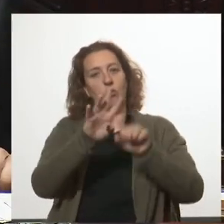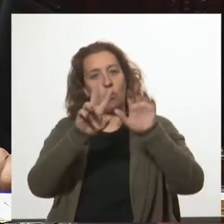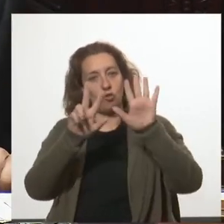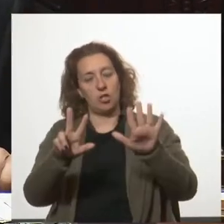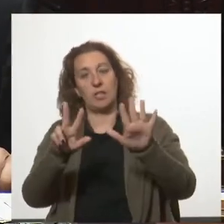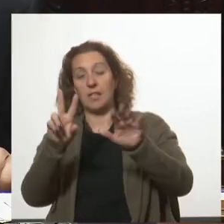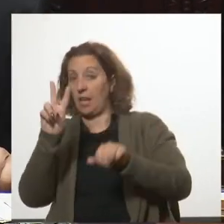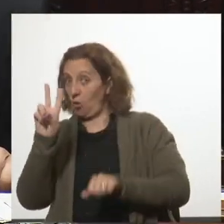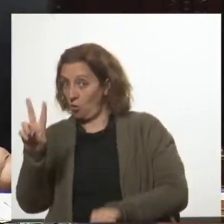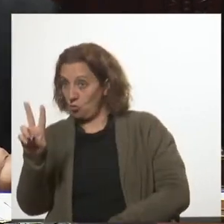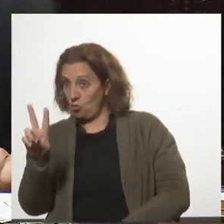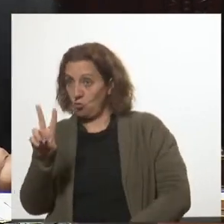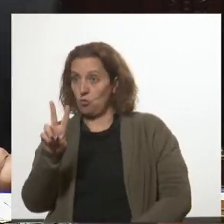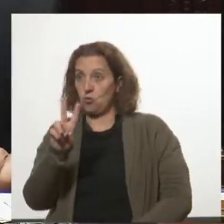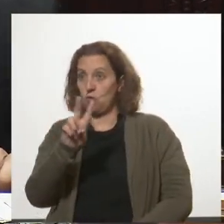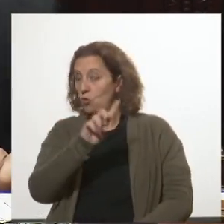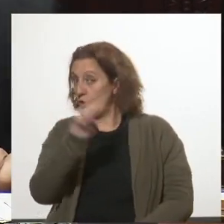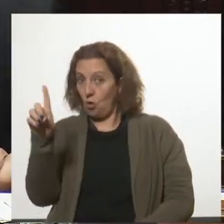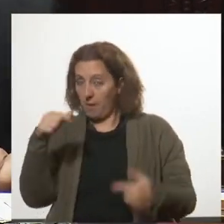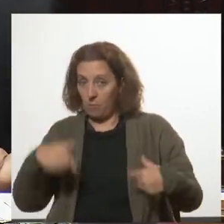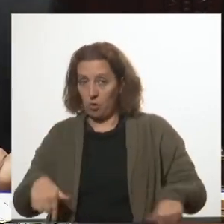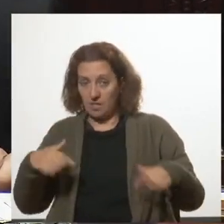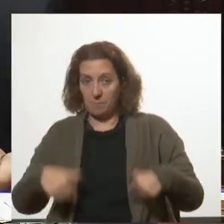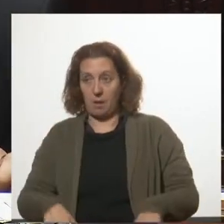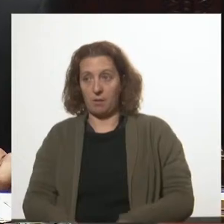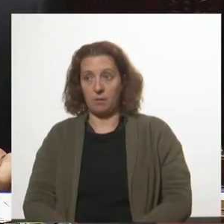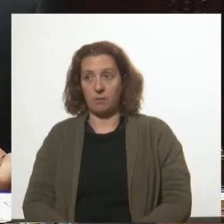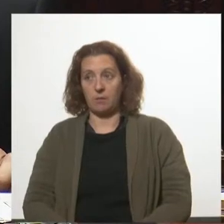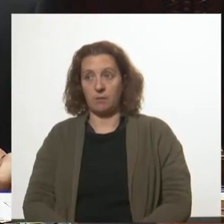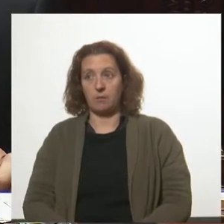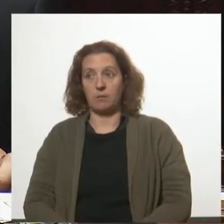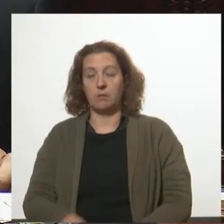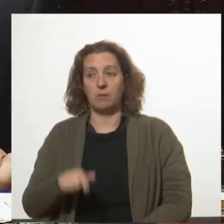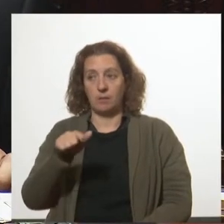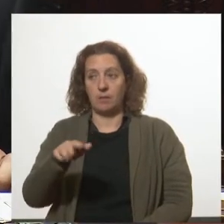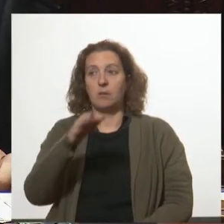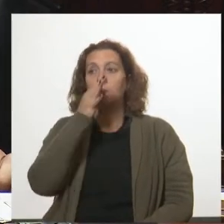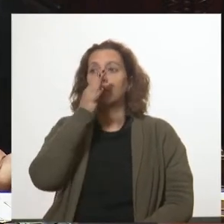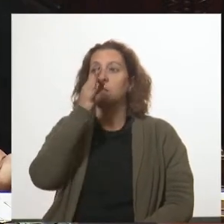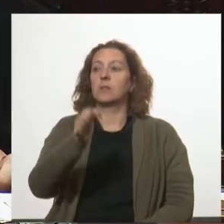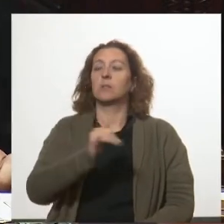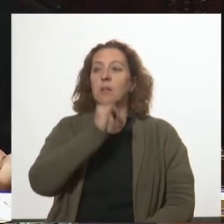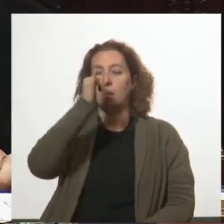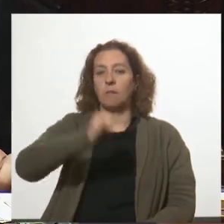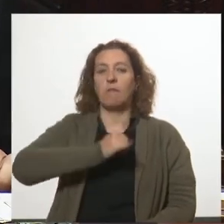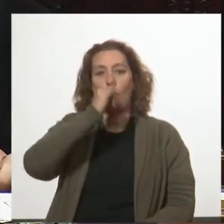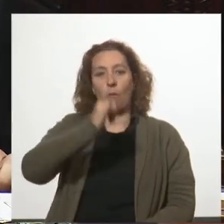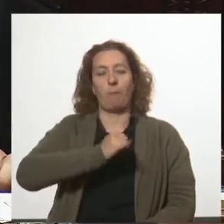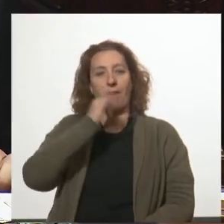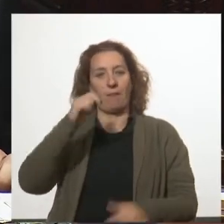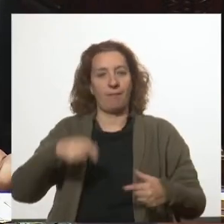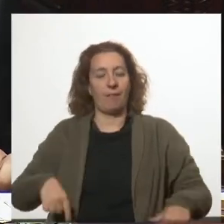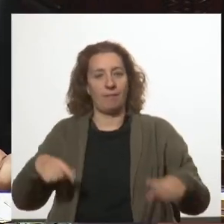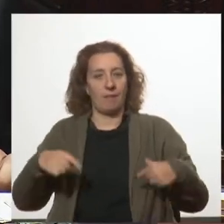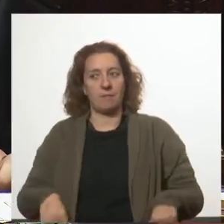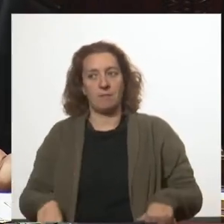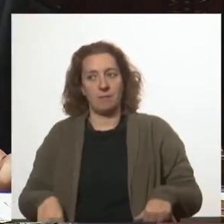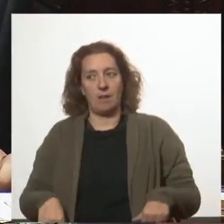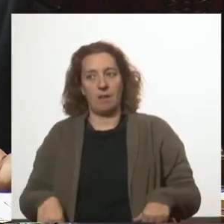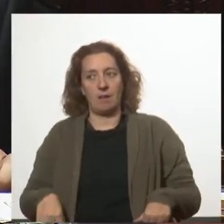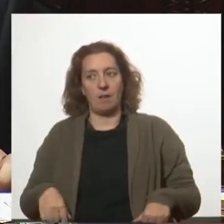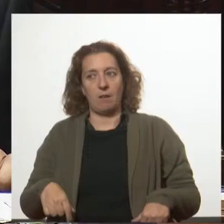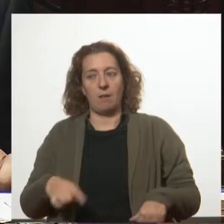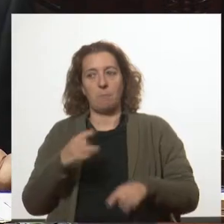no es municipal eso dice el informe de la intendencia de los